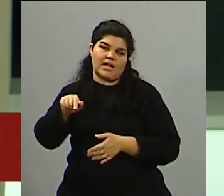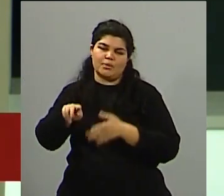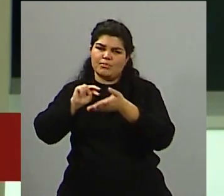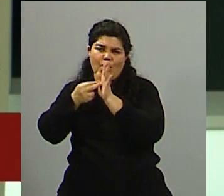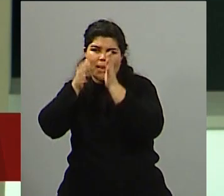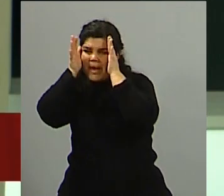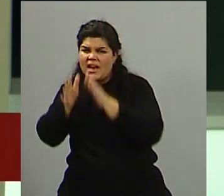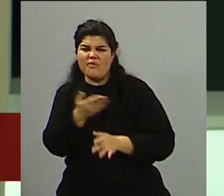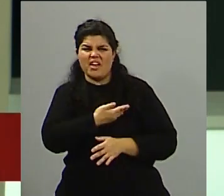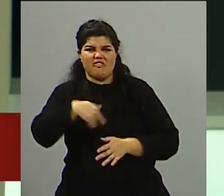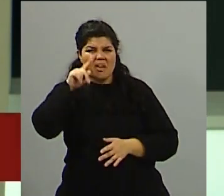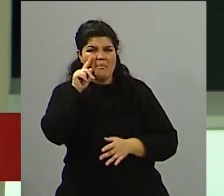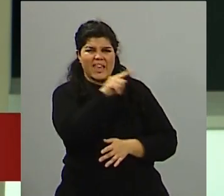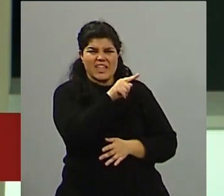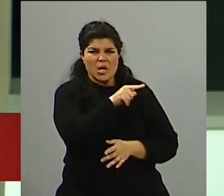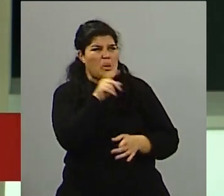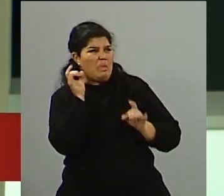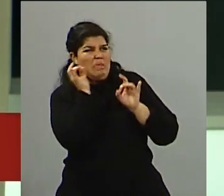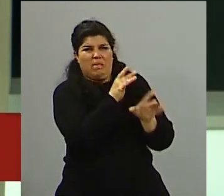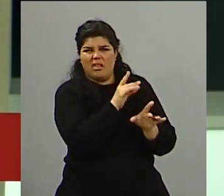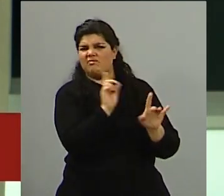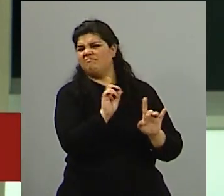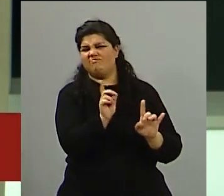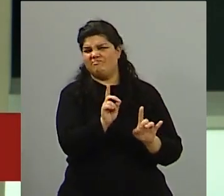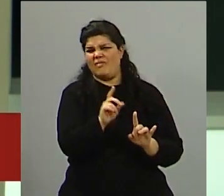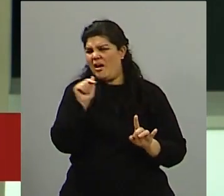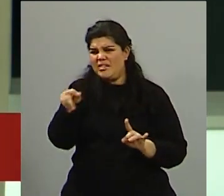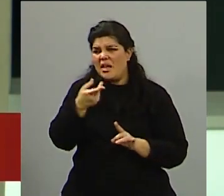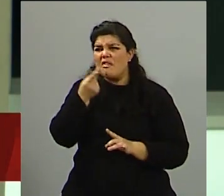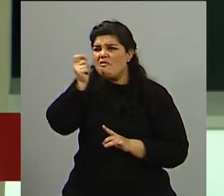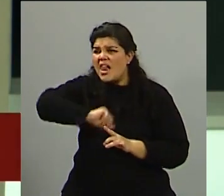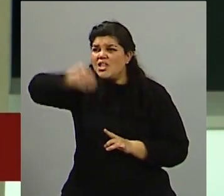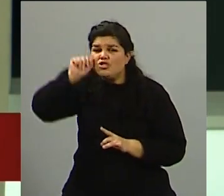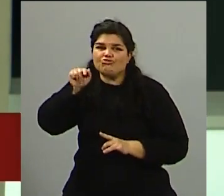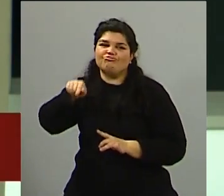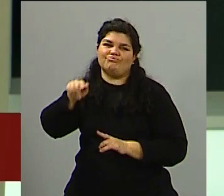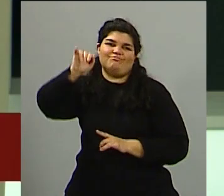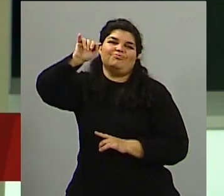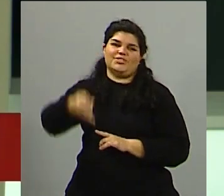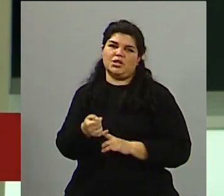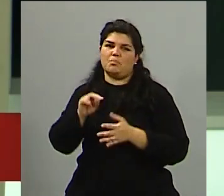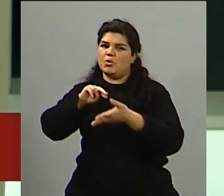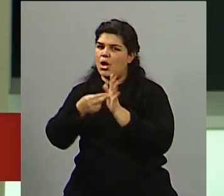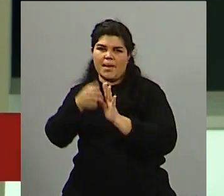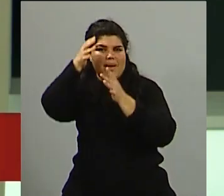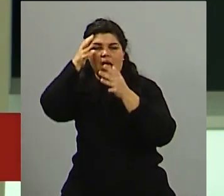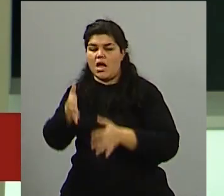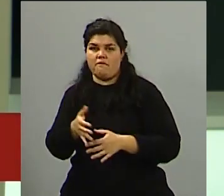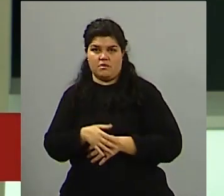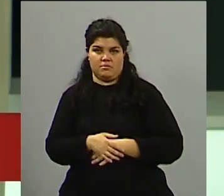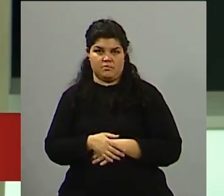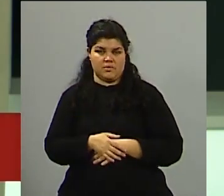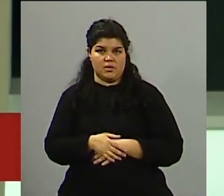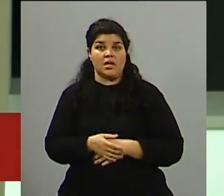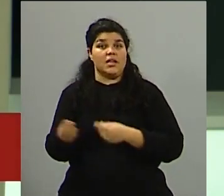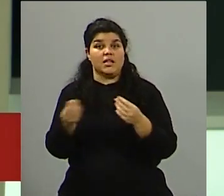muy alta hace ya mucho tiempo y eso empieza a formar parte de nuestro subconsciente. Ya es como que la inflación empieza a tomar